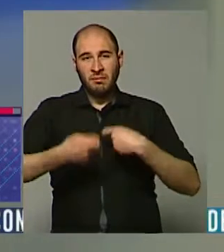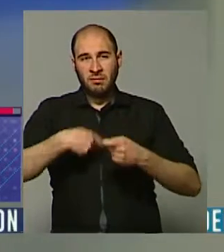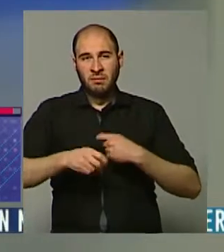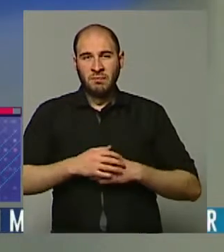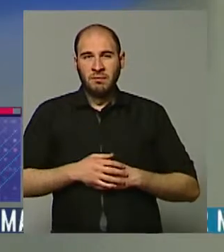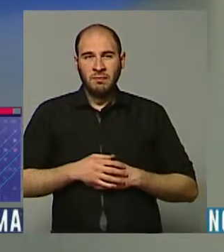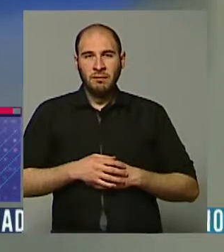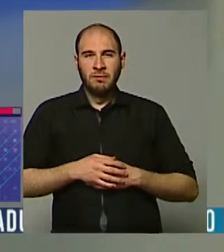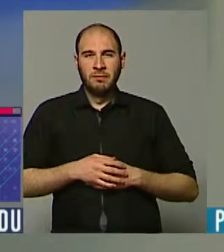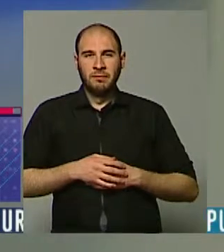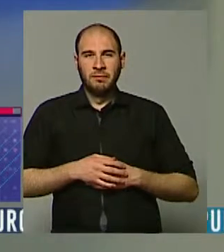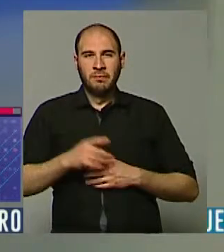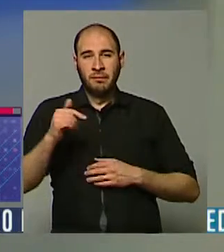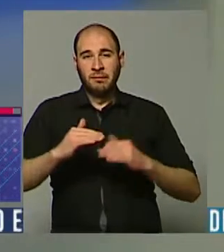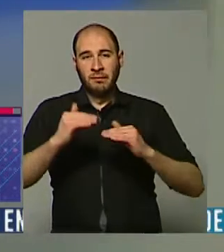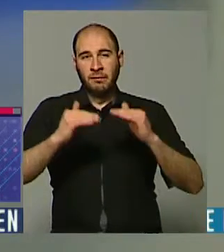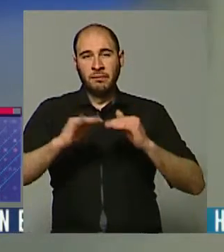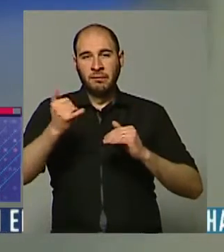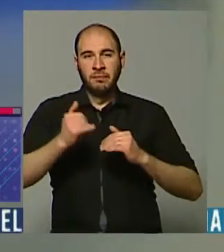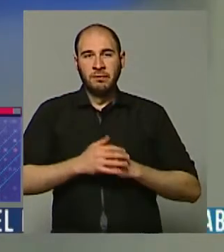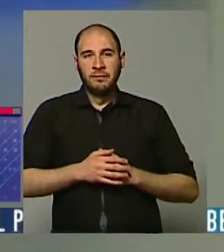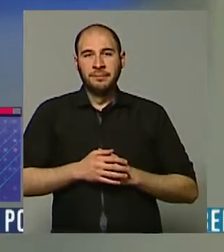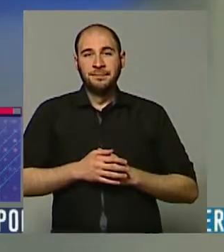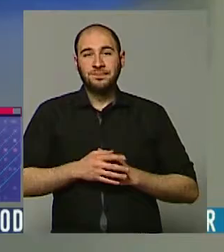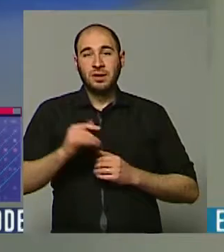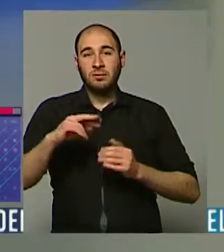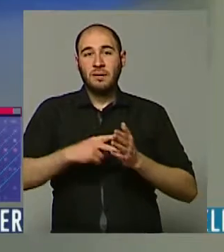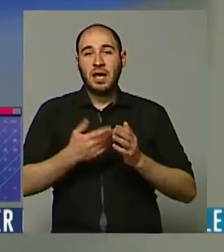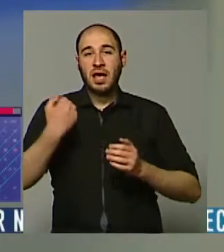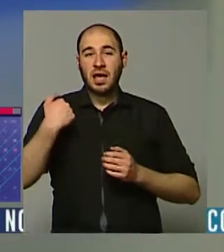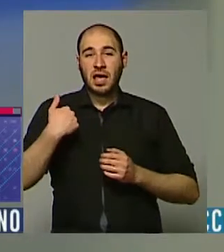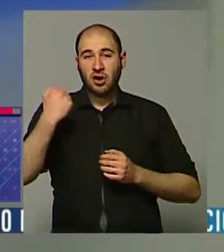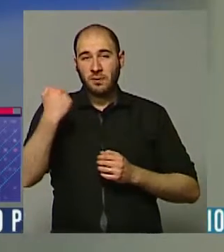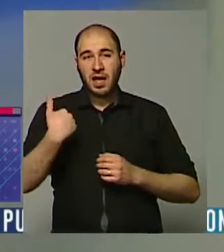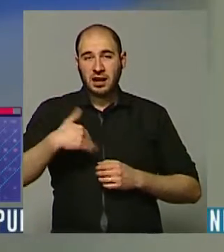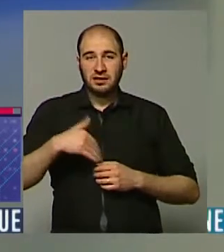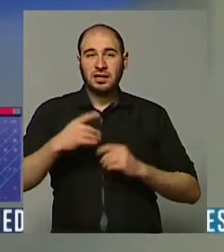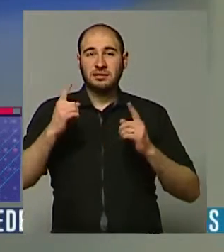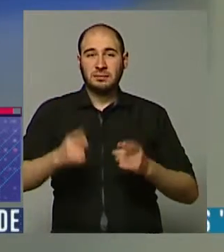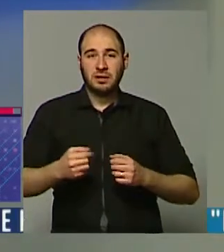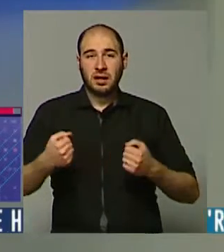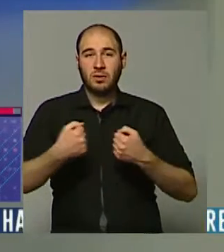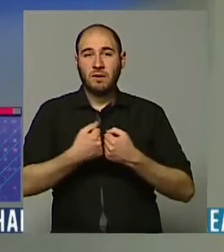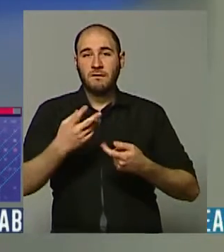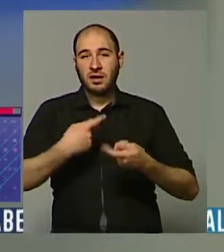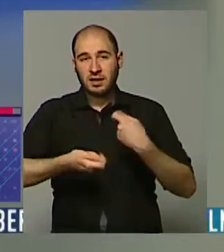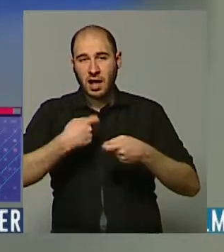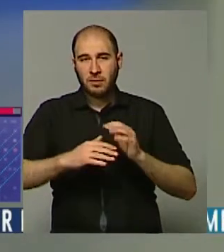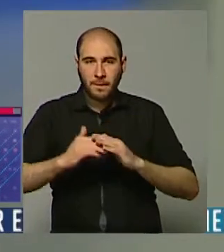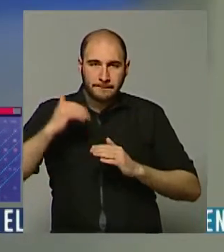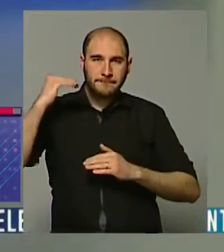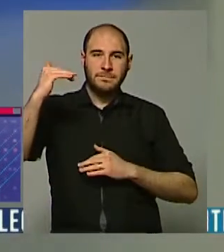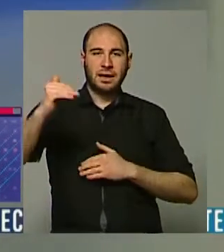que había llegado al equilibrio, dada la situación que tenía la economía argentina. Y también coinciden que un tipo de cambio mucho más